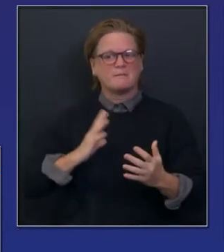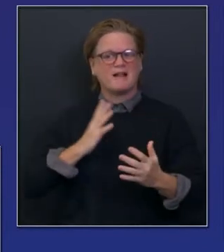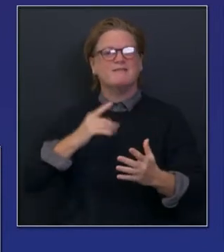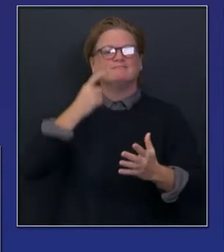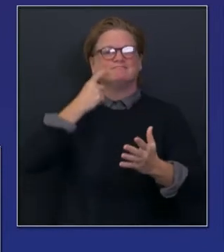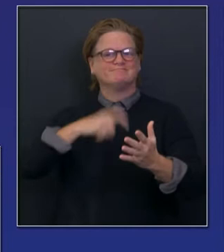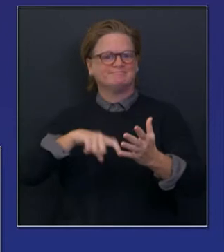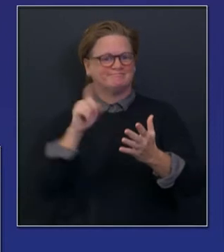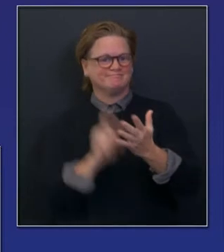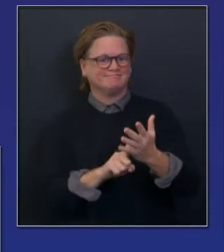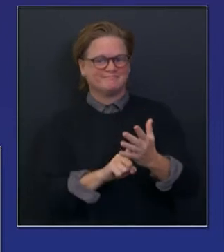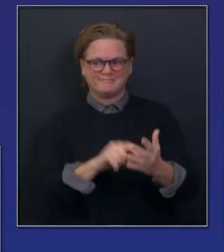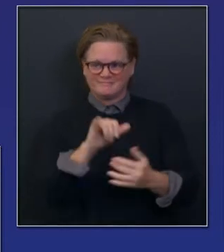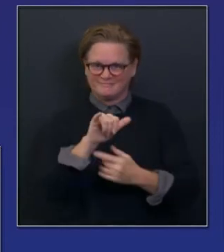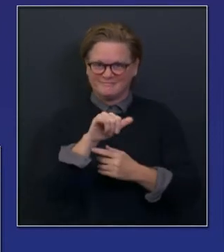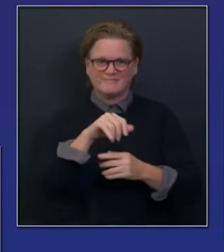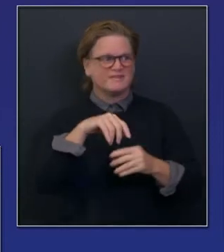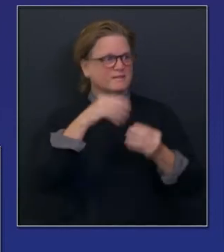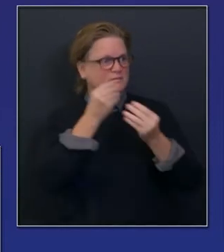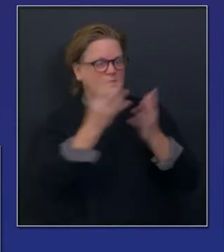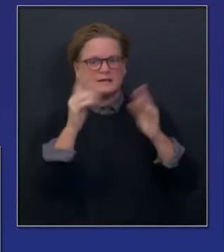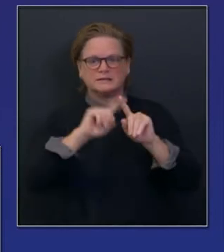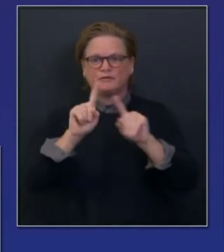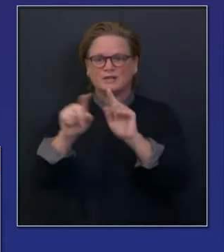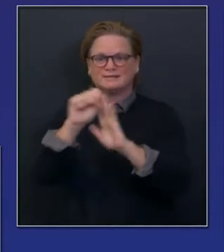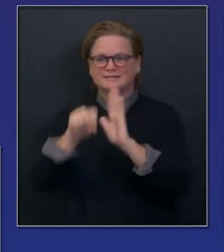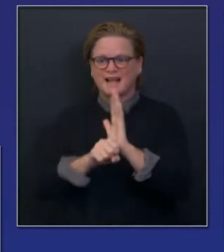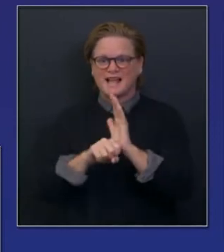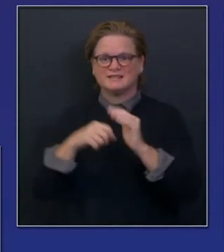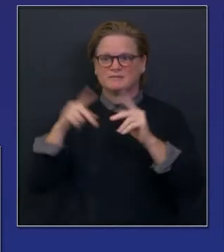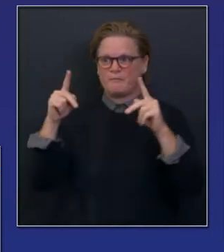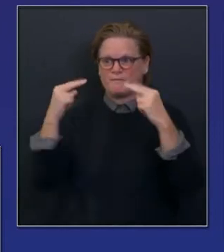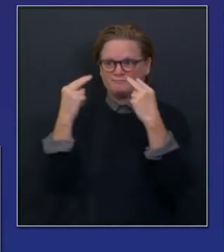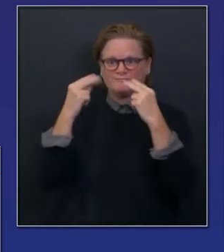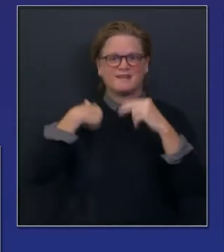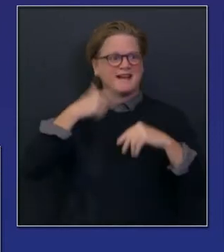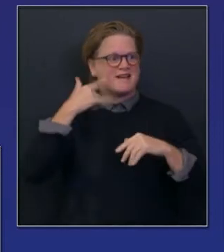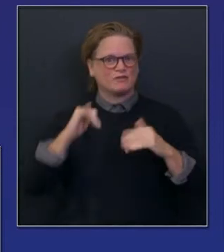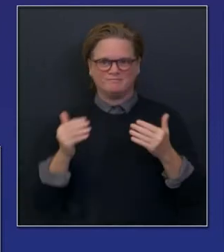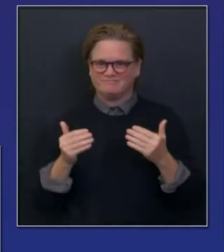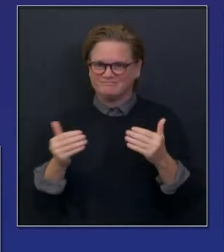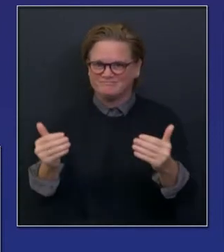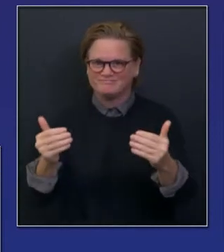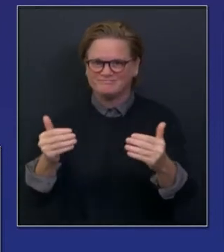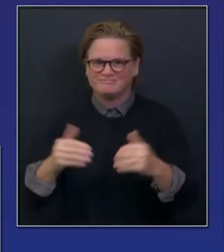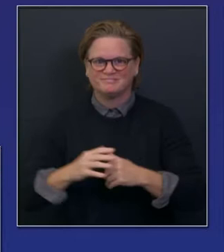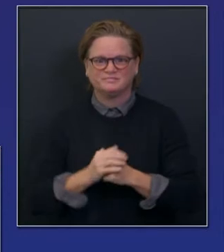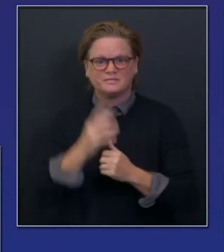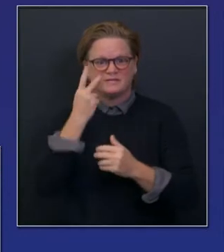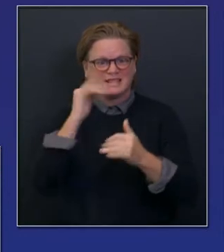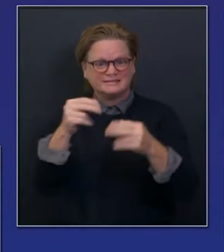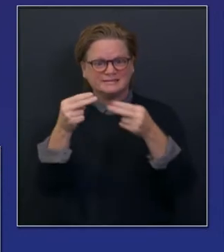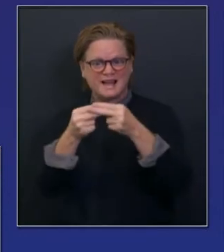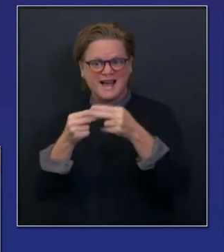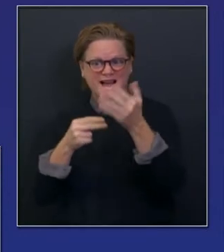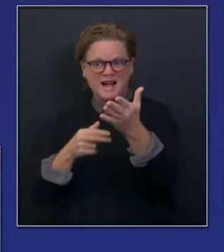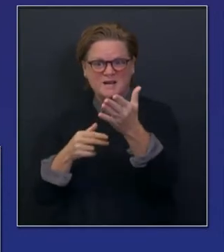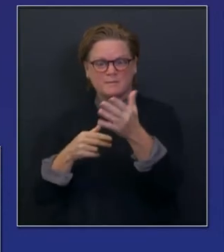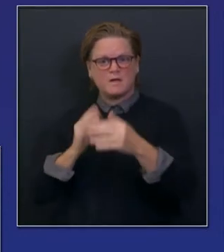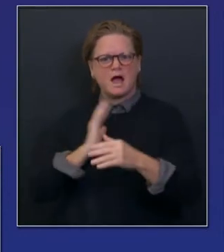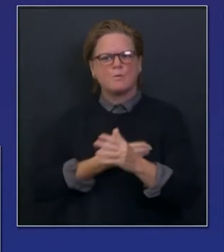que hemos avanzado nosotros los múltiples estados. Aquí pueden ver algunas de las cualificaciones de